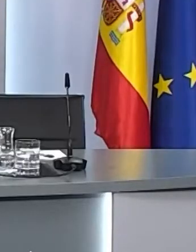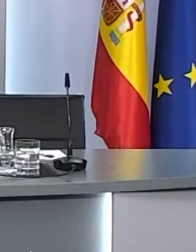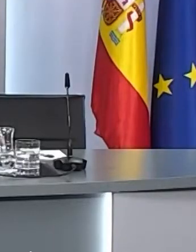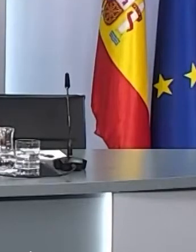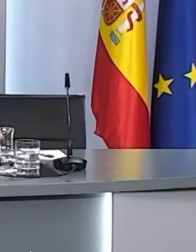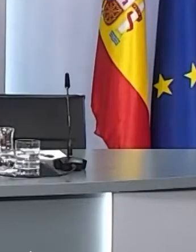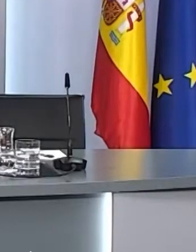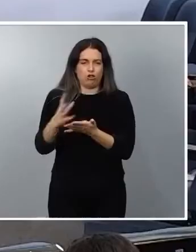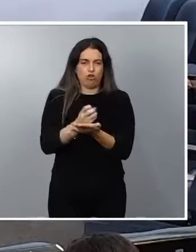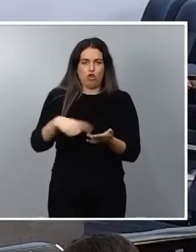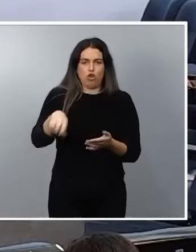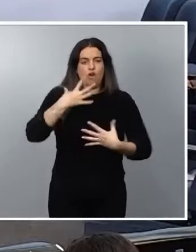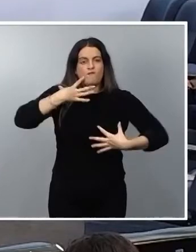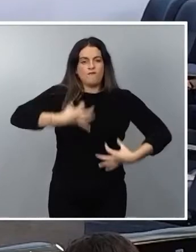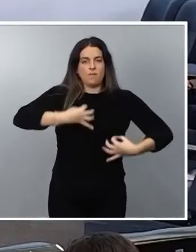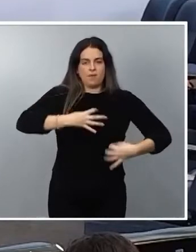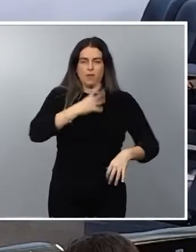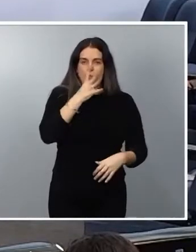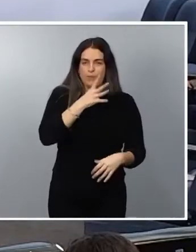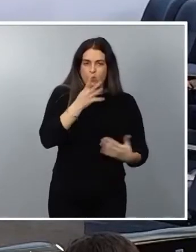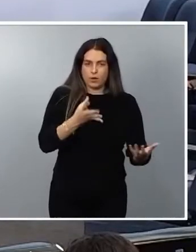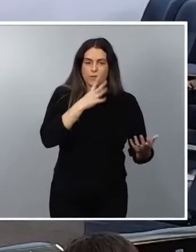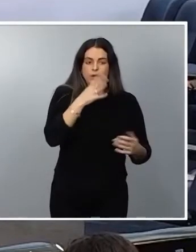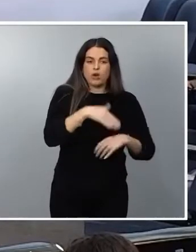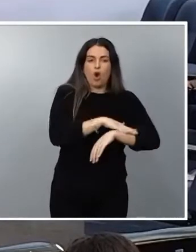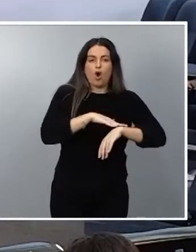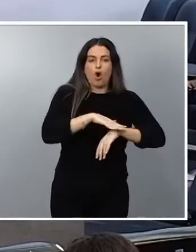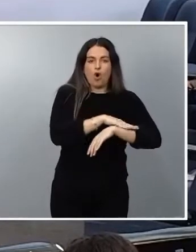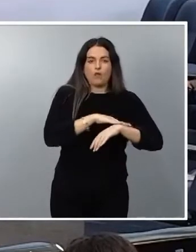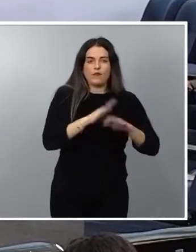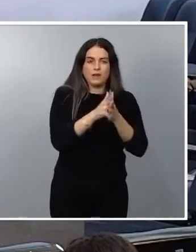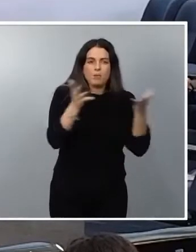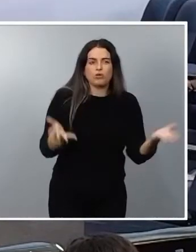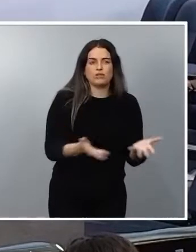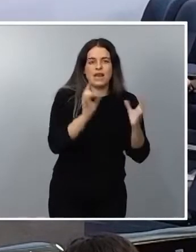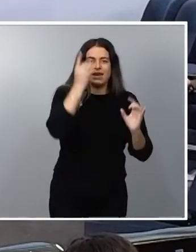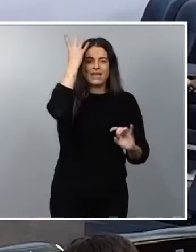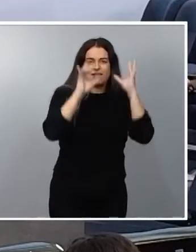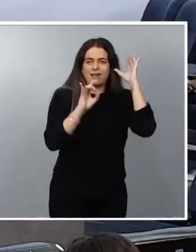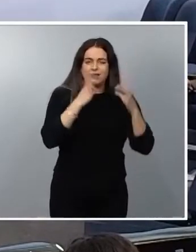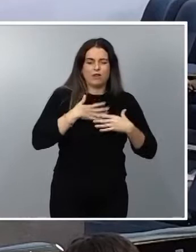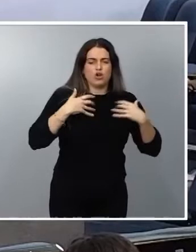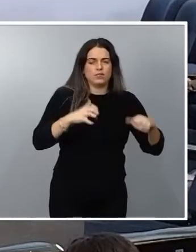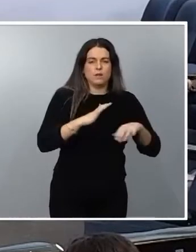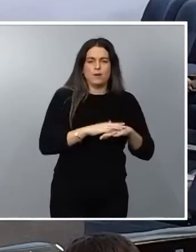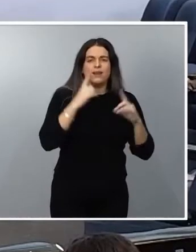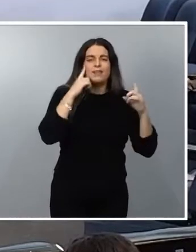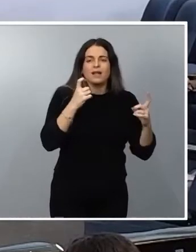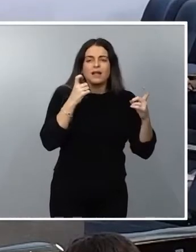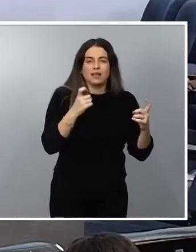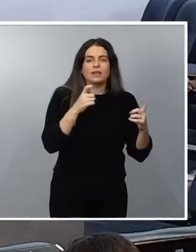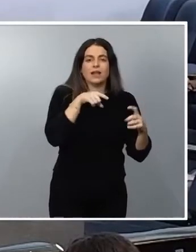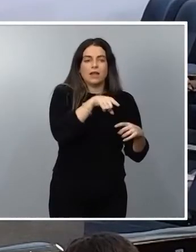medidas el gobierno impulsará Cuántas iniciativas sean necesarias para impedir esta tropelía